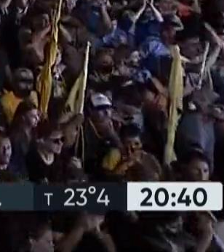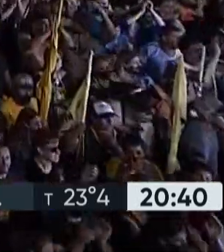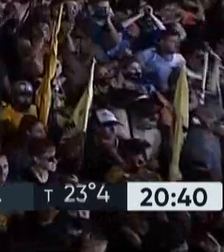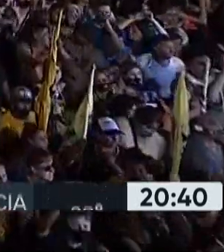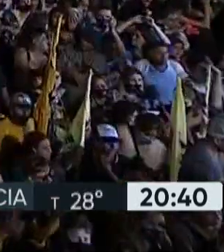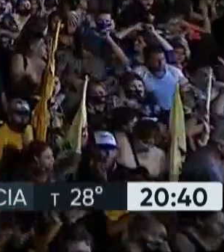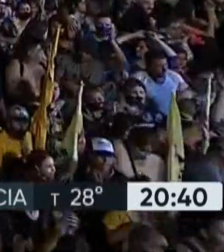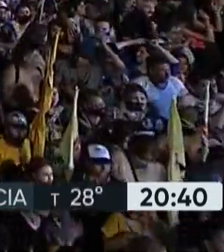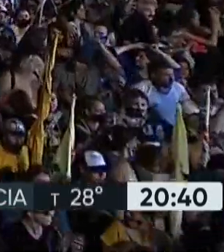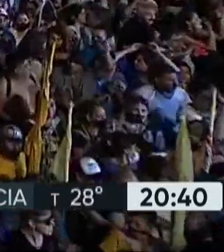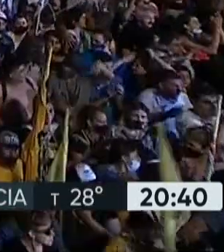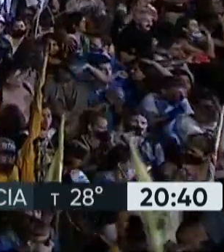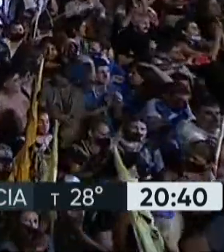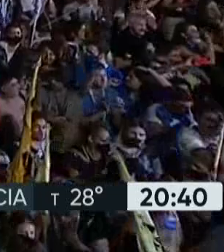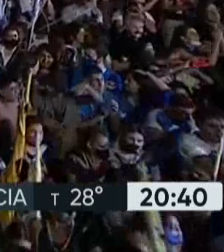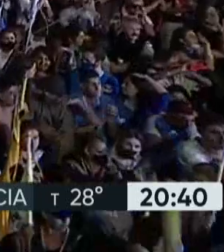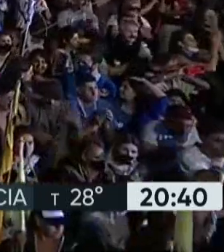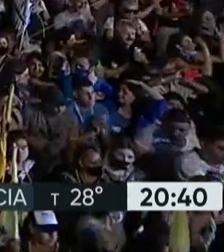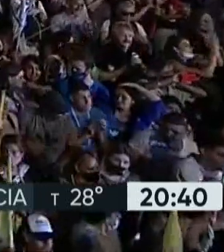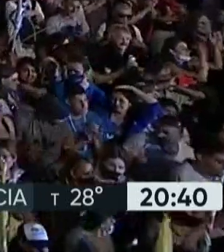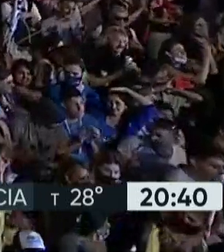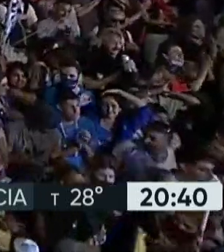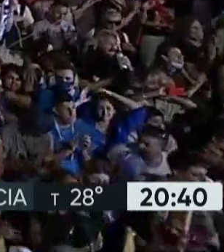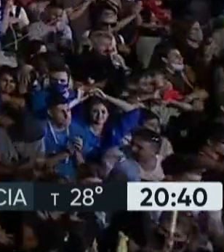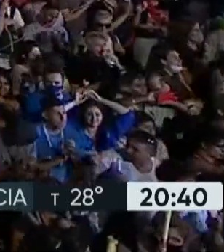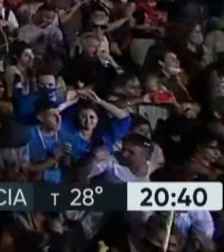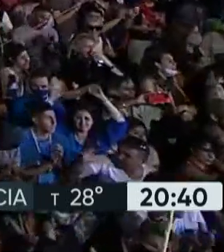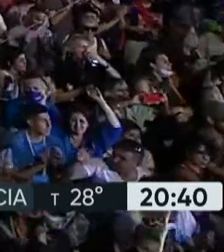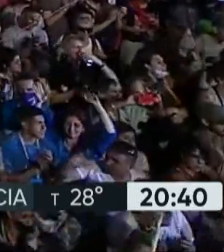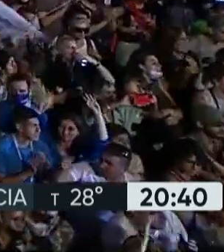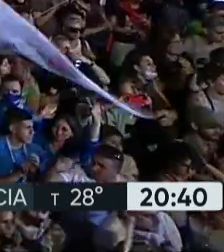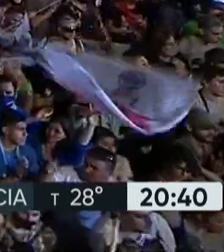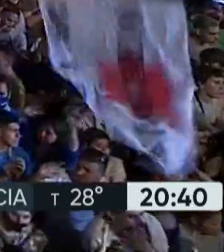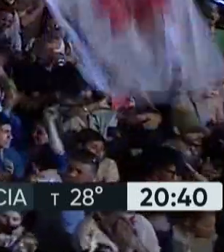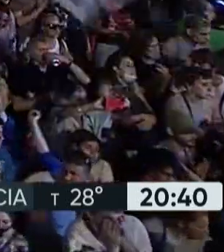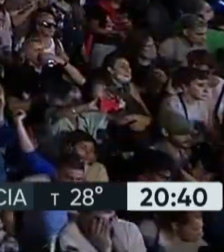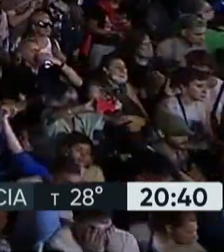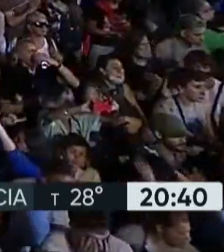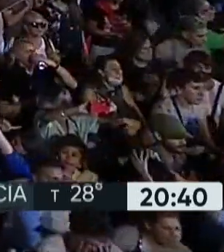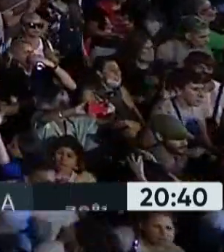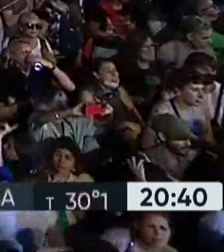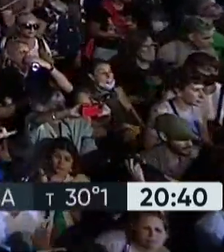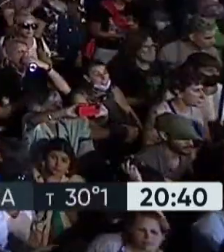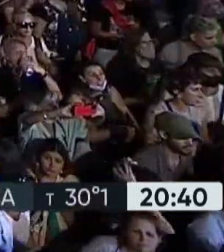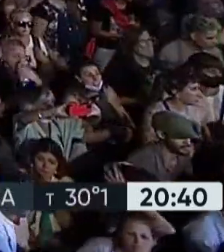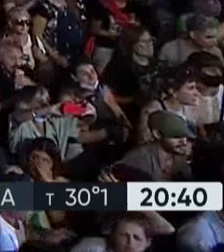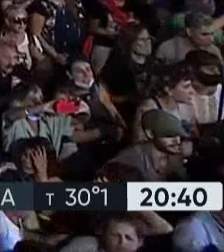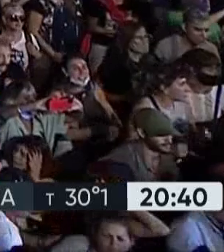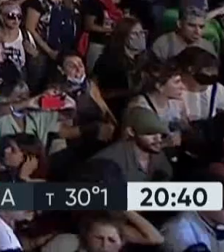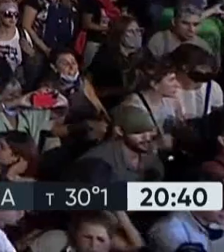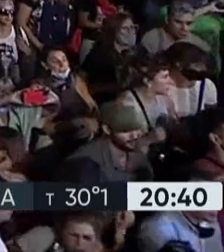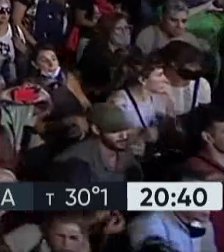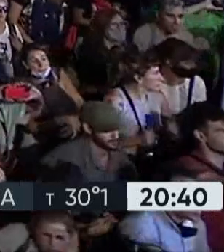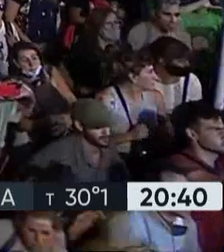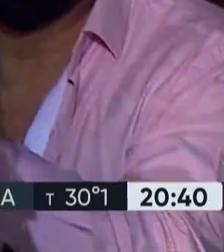Muy bien, la palabra del presidente Alberto Fernández cerrando este acto. Una multitud en Plaza de Mayo, ¿eh? Lo